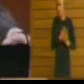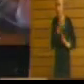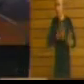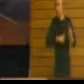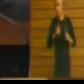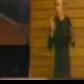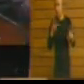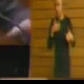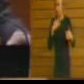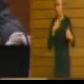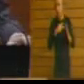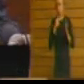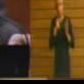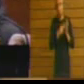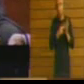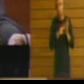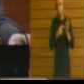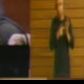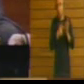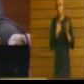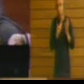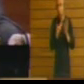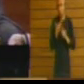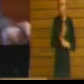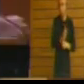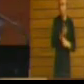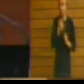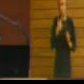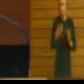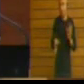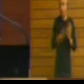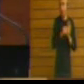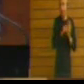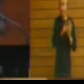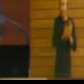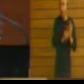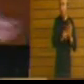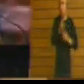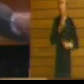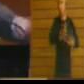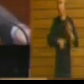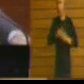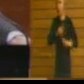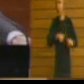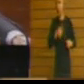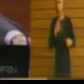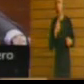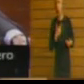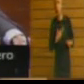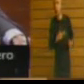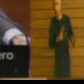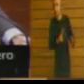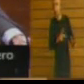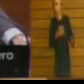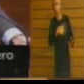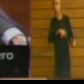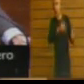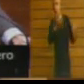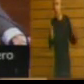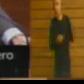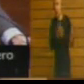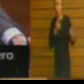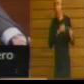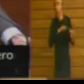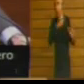punto 2 prácticamente lo plantea y lo recoge, pero el problema es que a ustedes no les podemos dejar hacer una campaña a favor de la